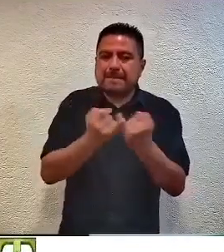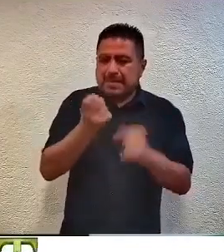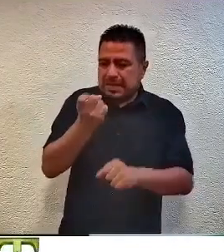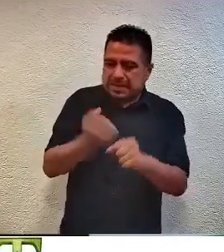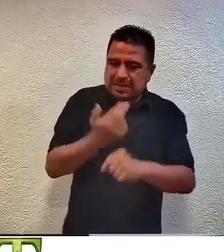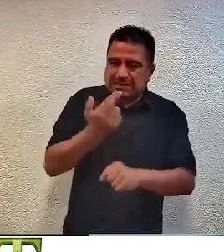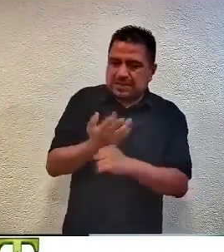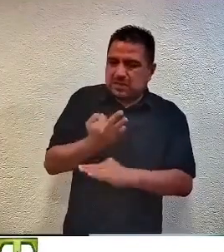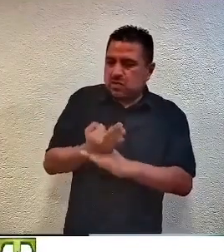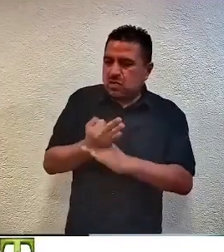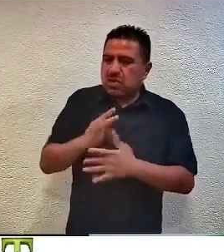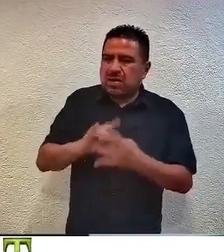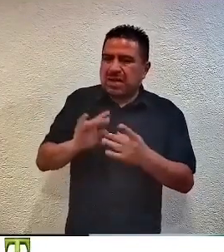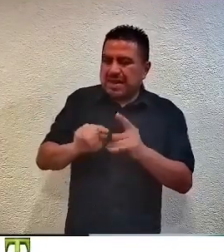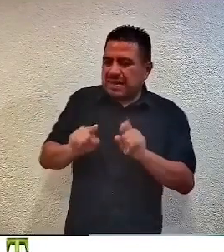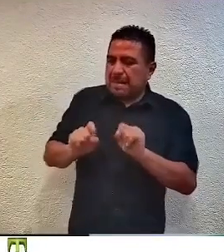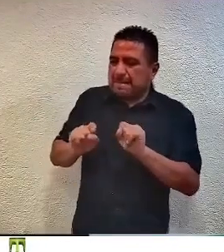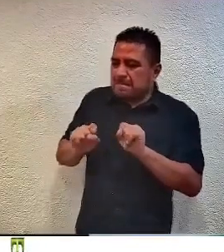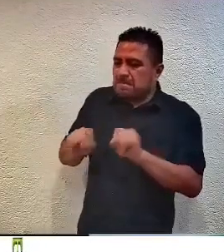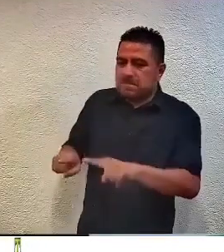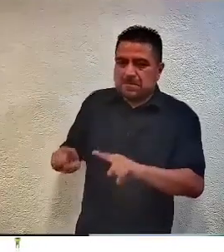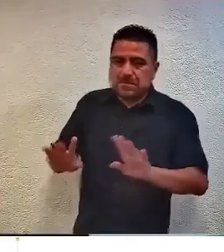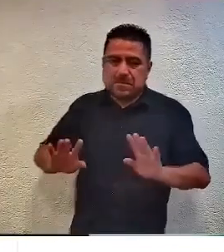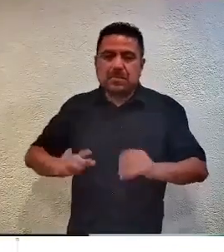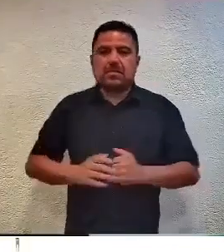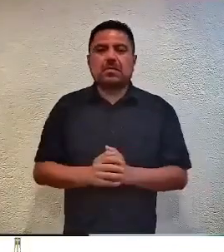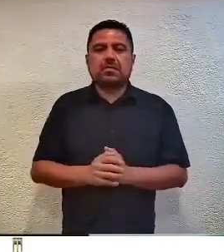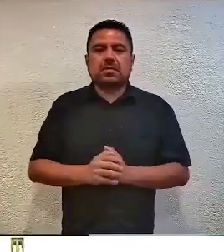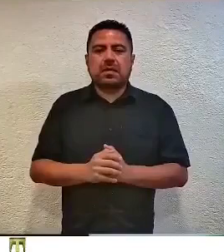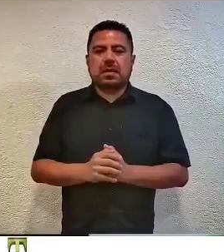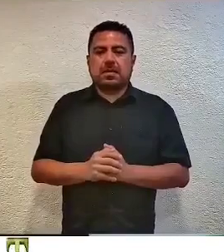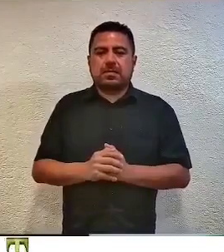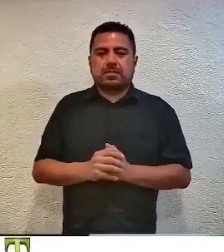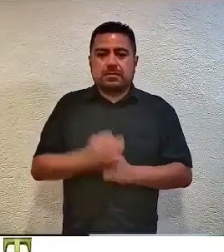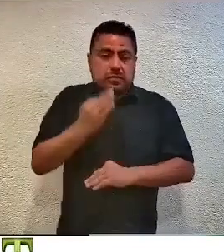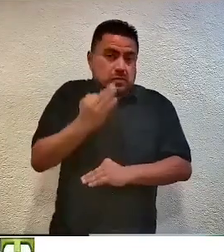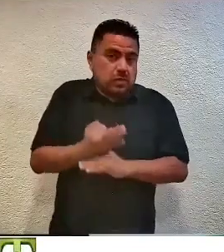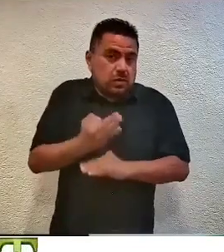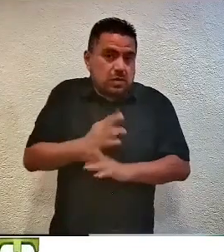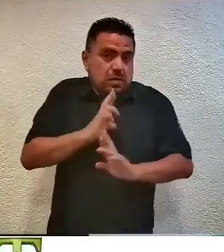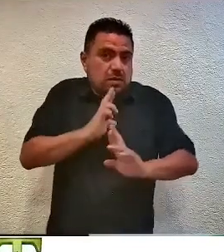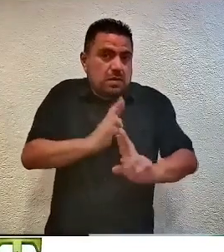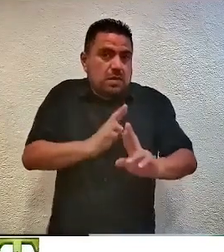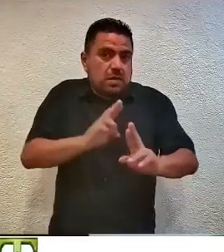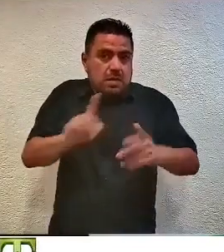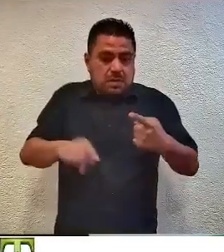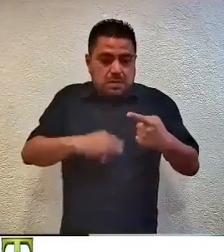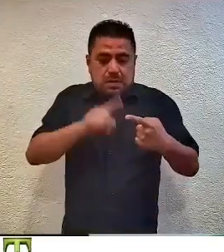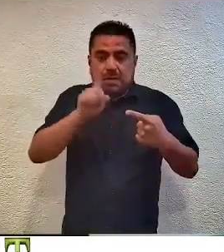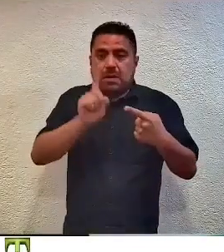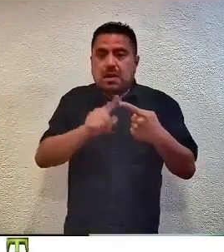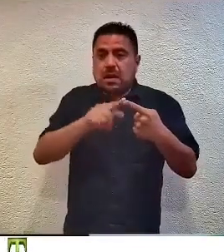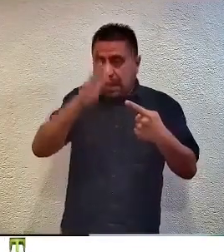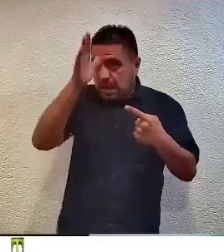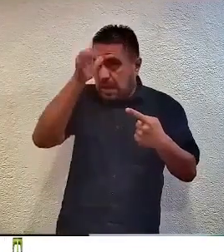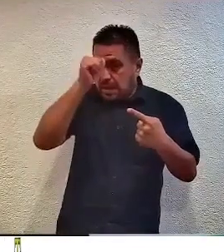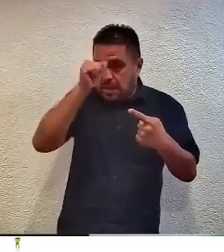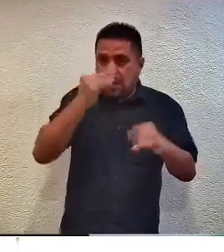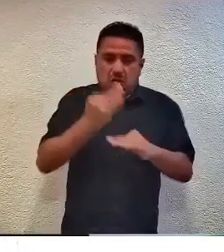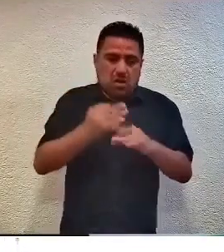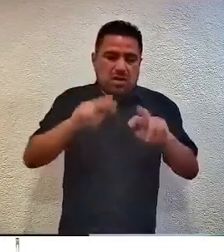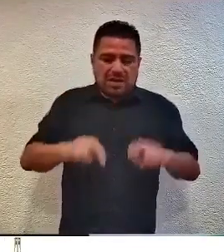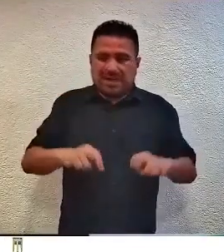secretario en la cuenta. Decir que esta resolución en un primer momento aprobada por el Pleno de